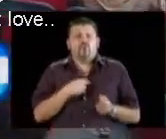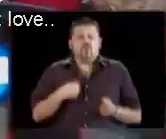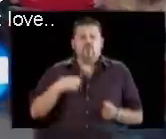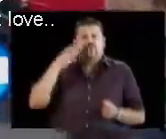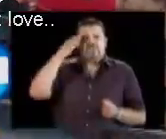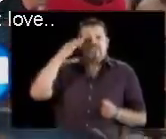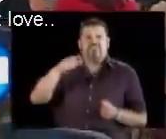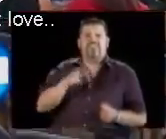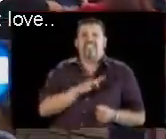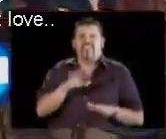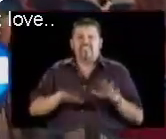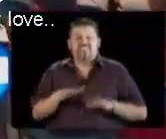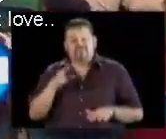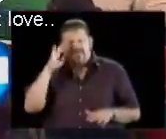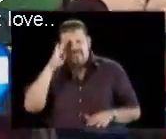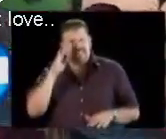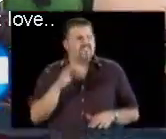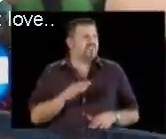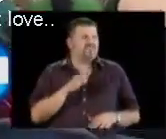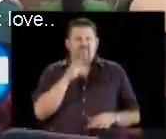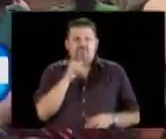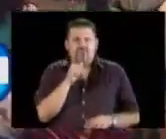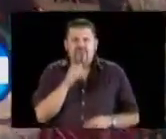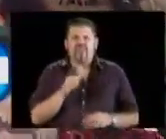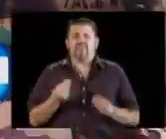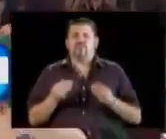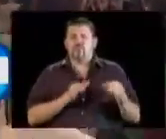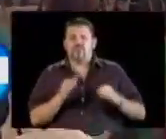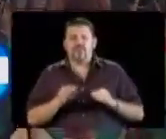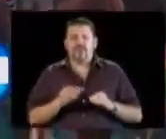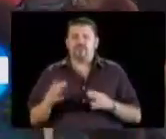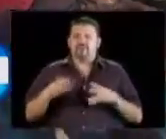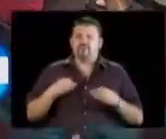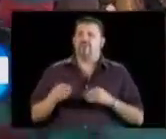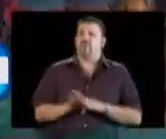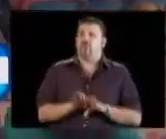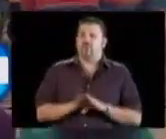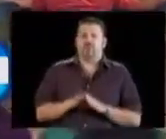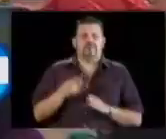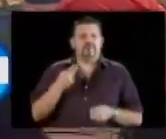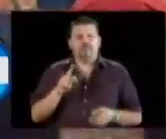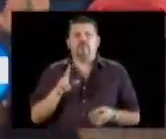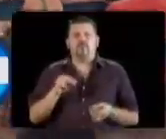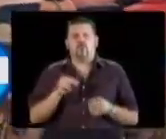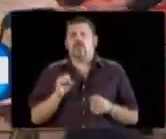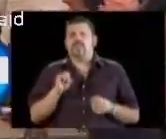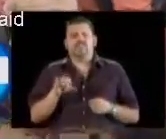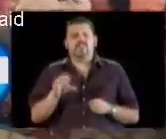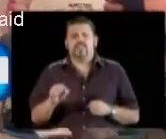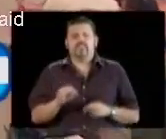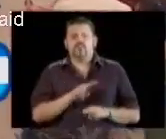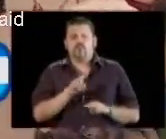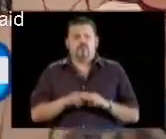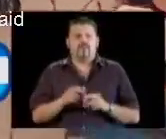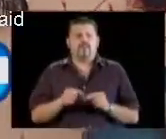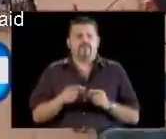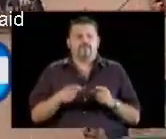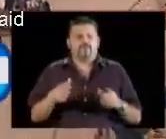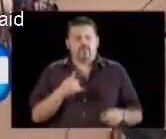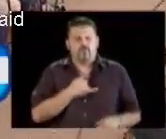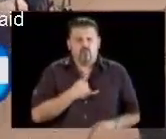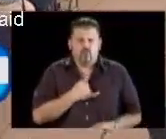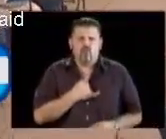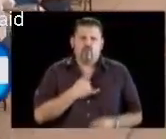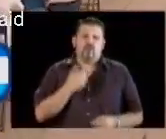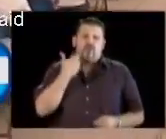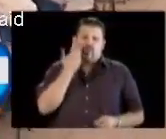es que la gente que más queremos se contagie. Nos cuesta mucho trabajo porque así es. Yo les puedo decir que